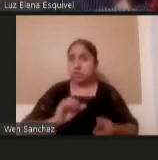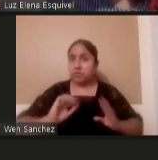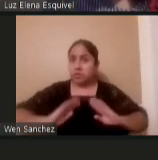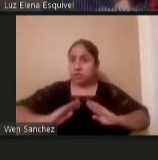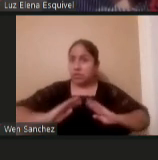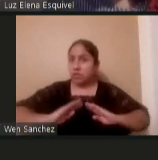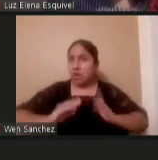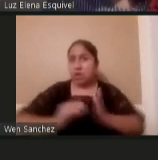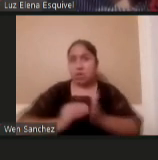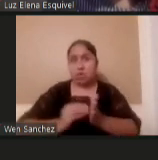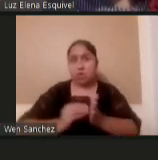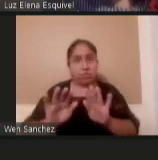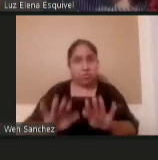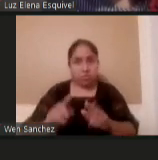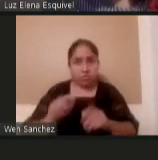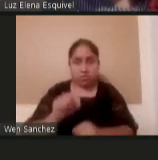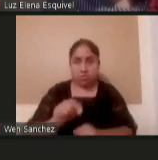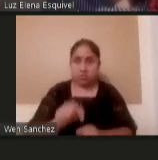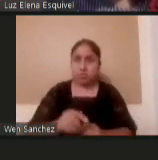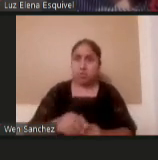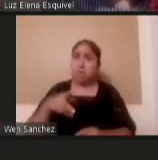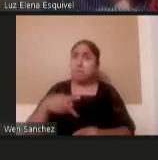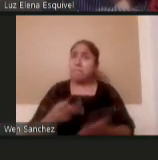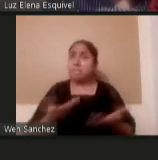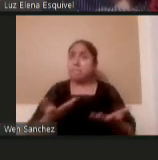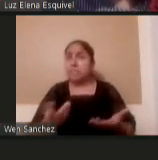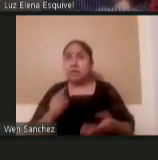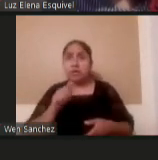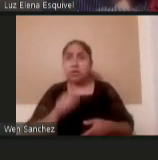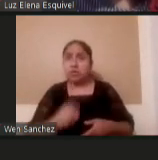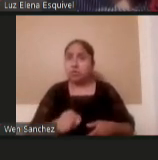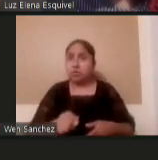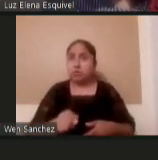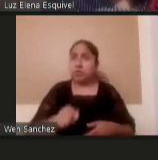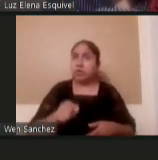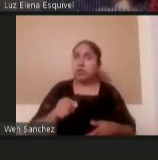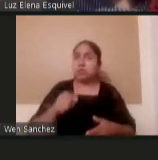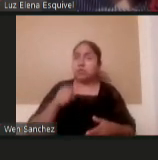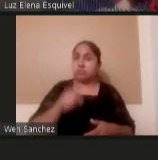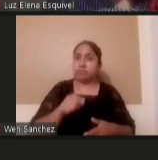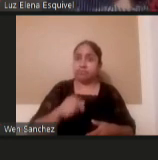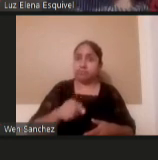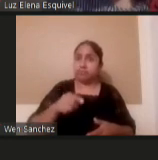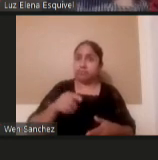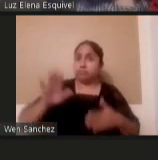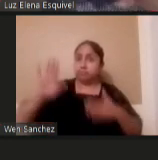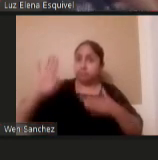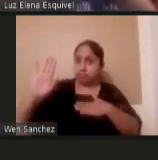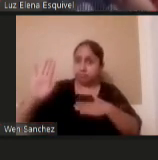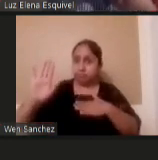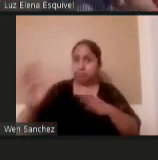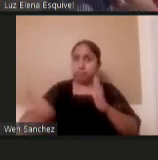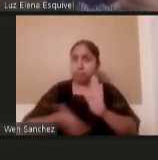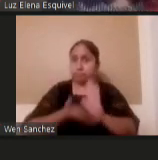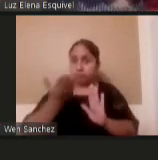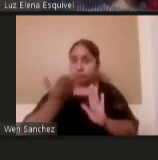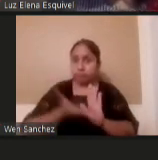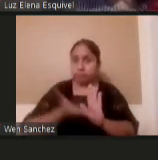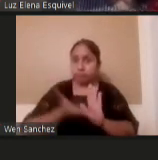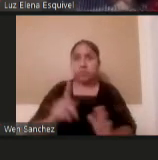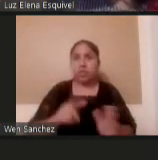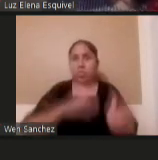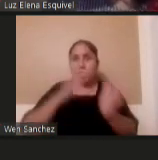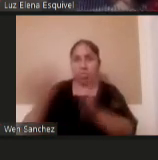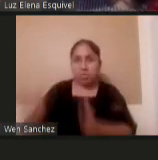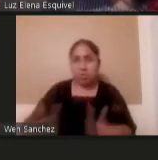en los puntos del presente acuerdo, la propiedad podrá ser revertida a favor del municipio de Juárez, Estado de Chihuahua, de acuerdo